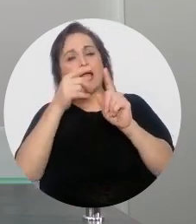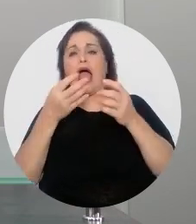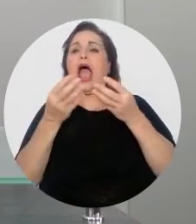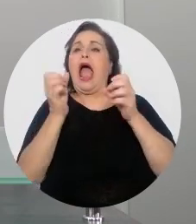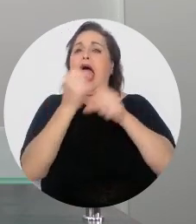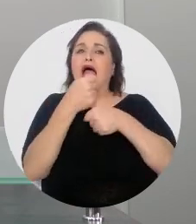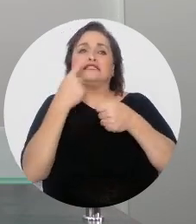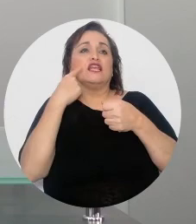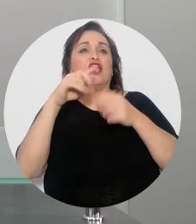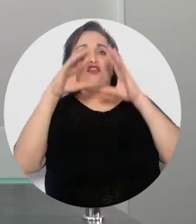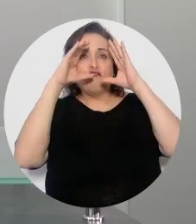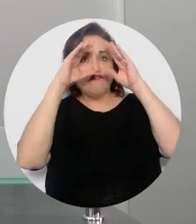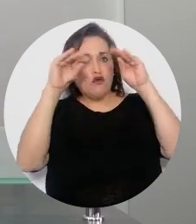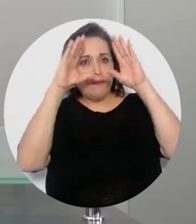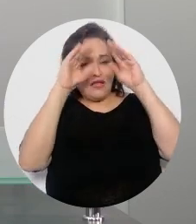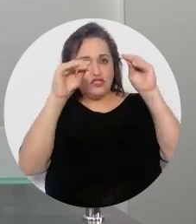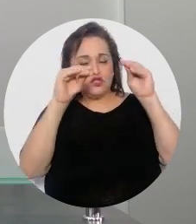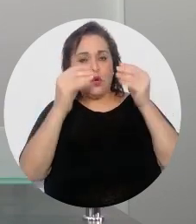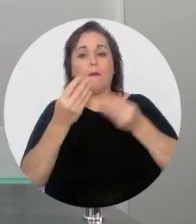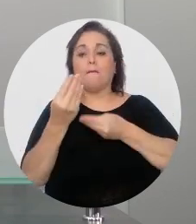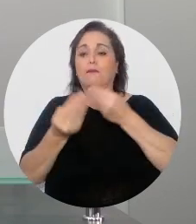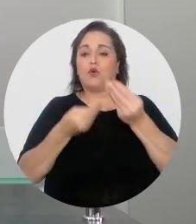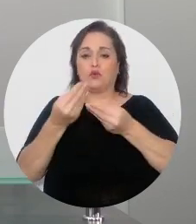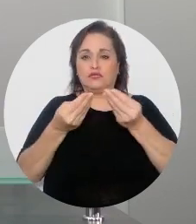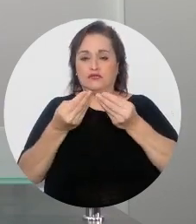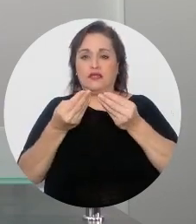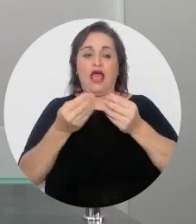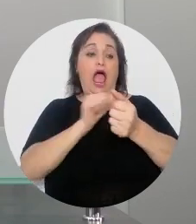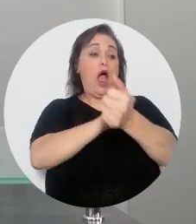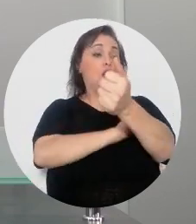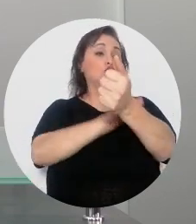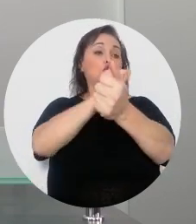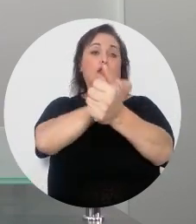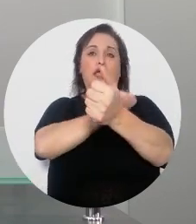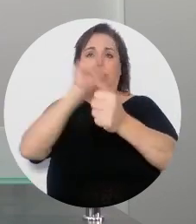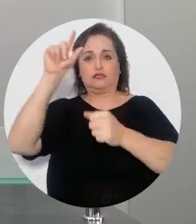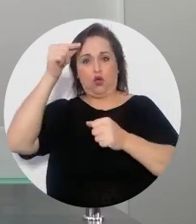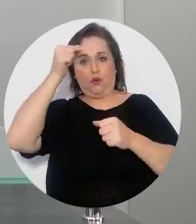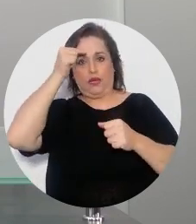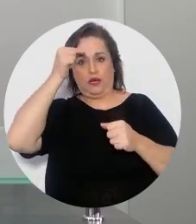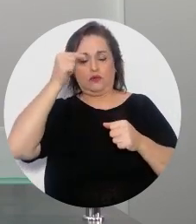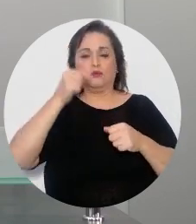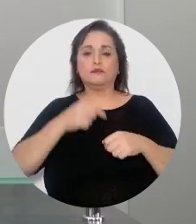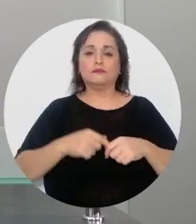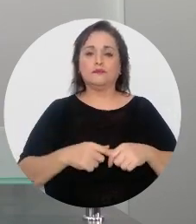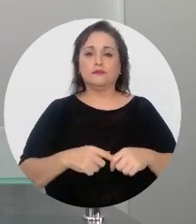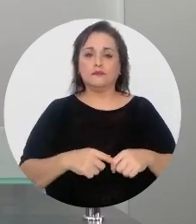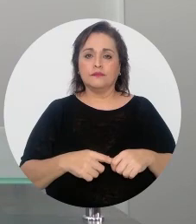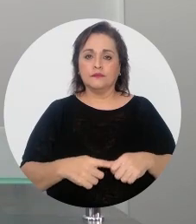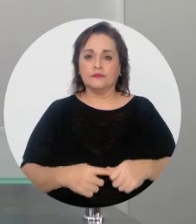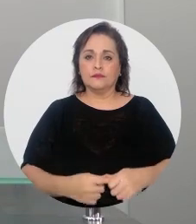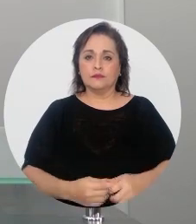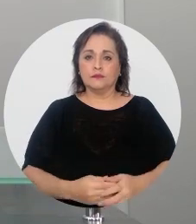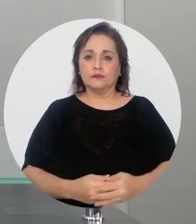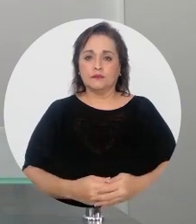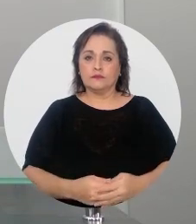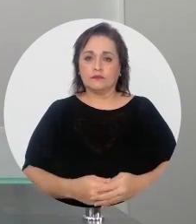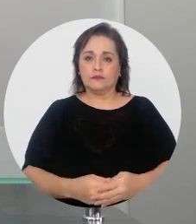busca hacerse con la información difundida por las autoridades gubernamentales.